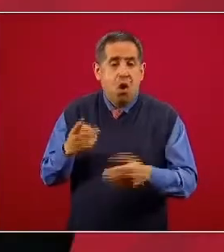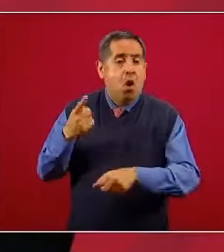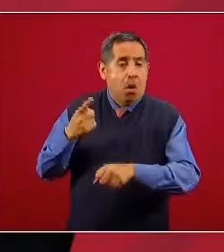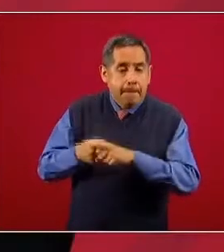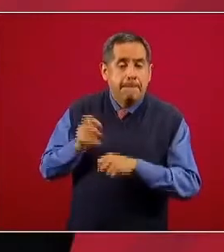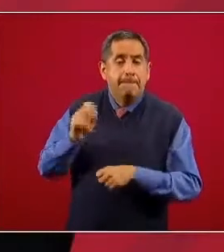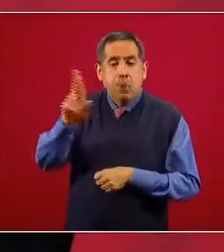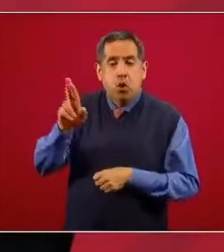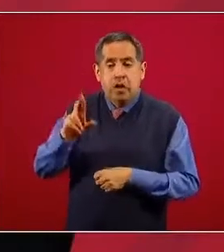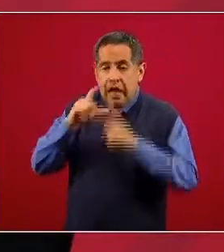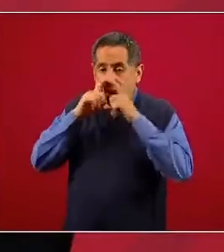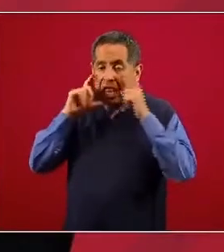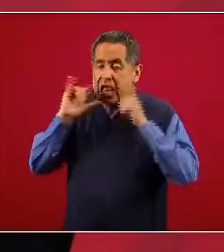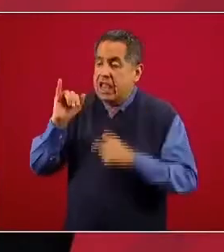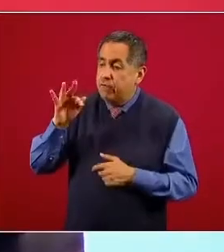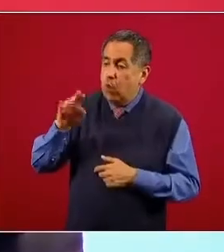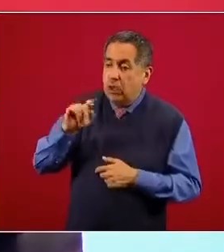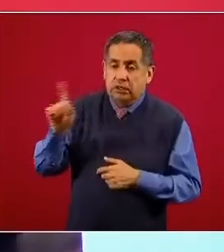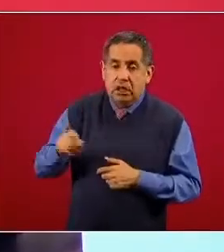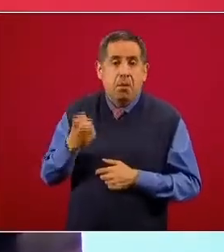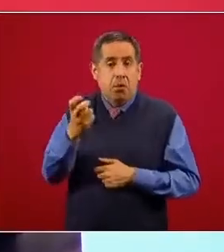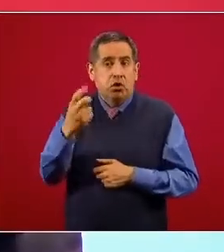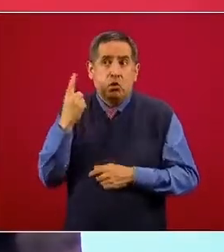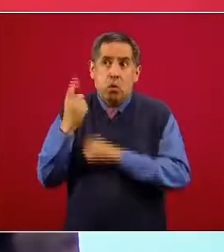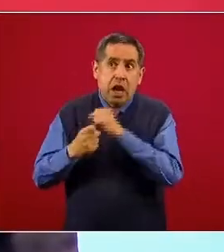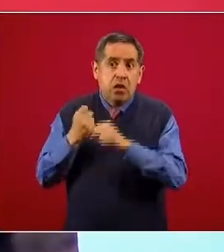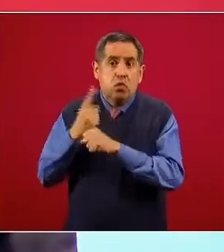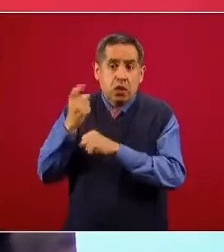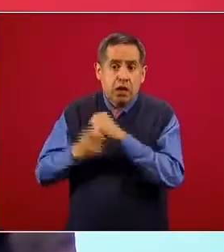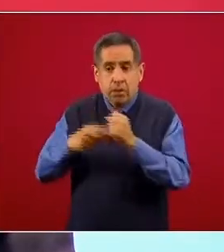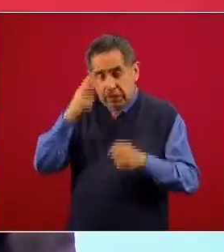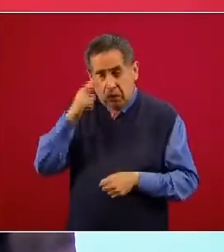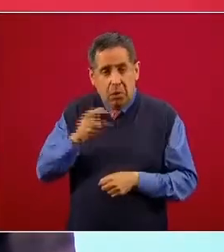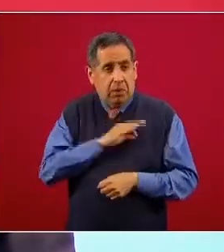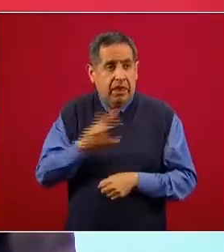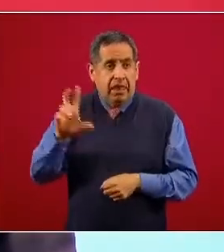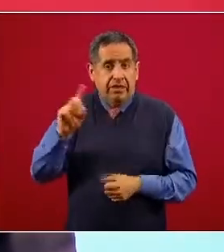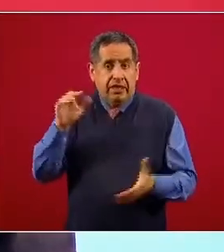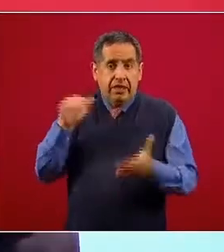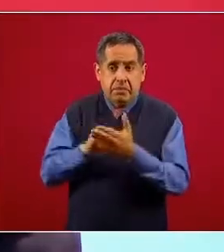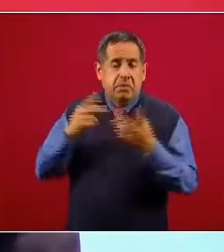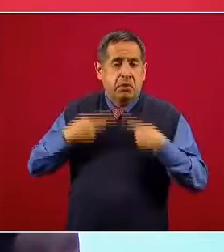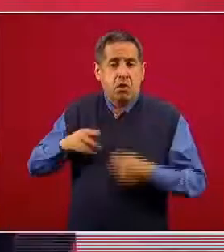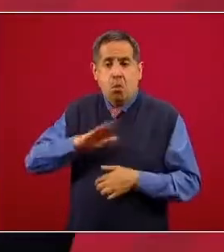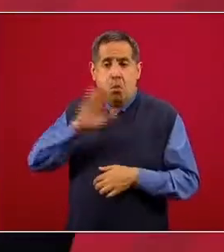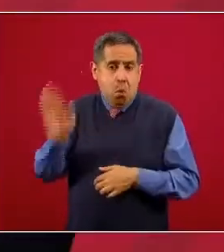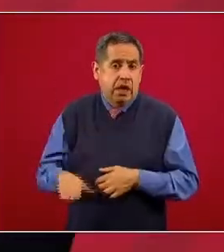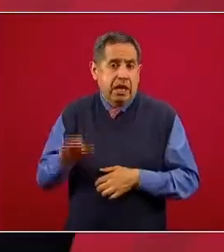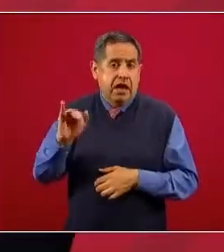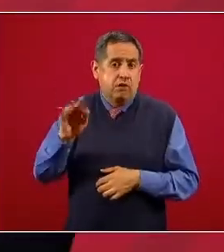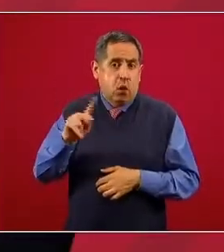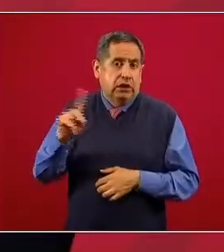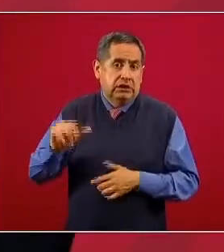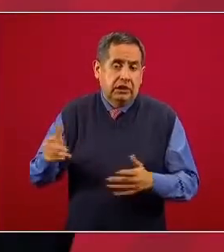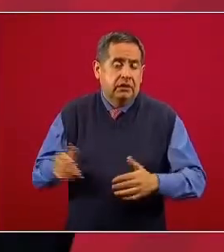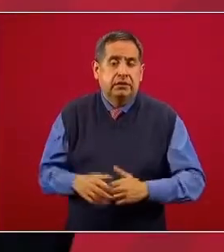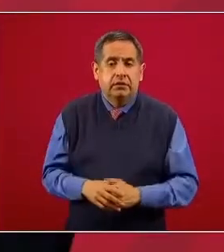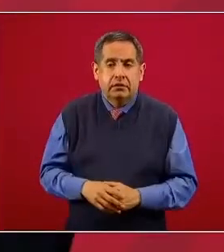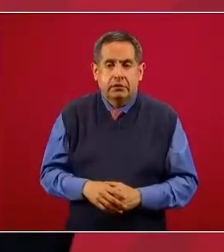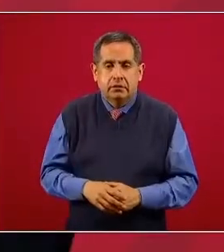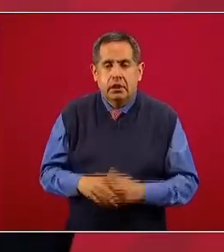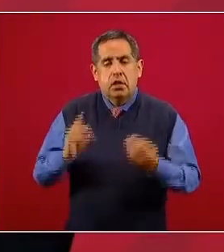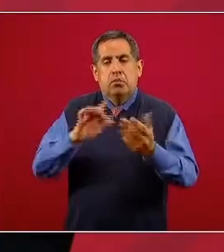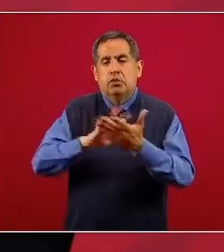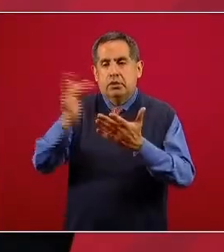producida por influenza. Por eso en México mueren cada año cerca de 30,000 personas por influenza desde hace mucho tiempo.